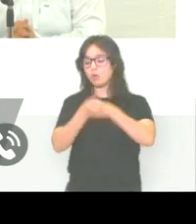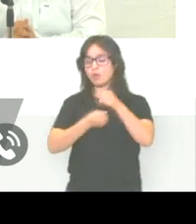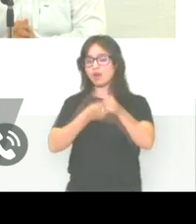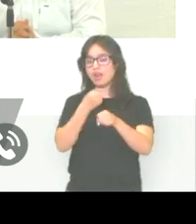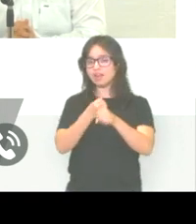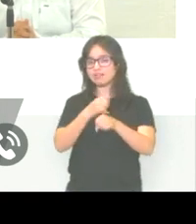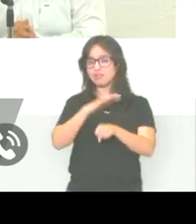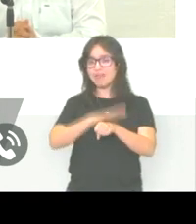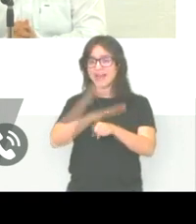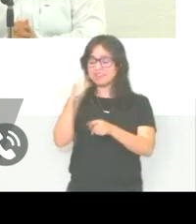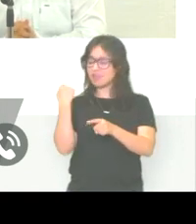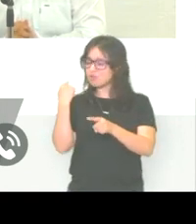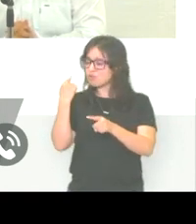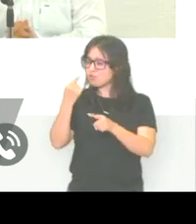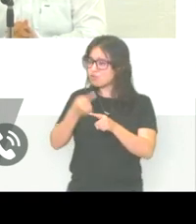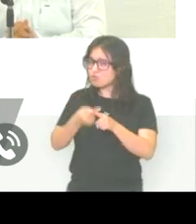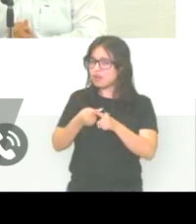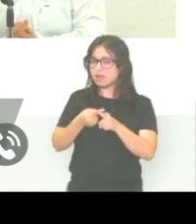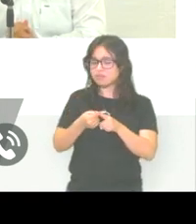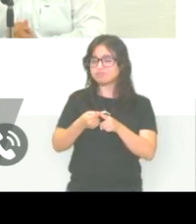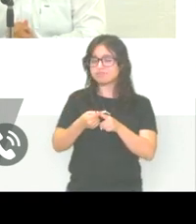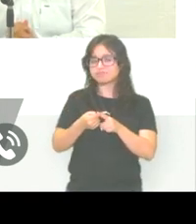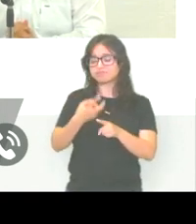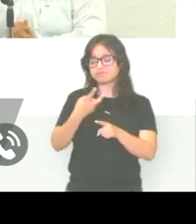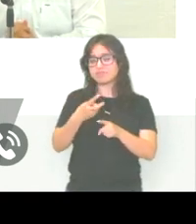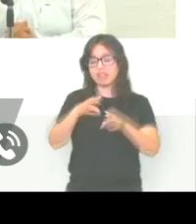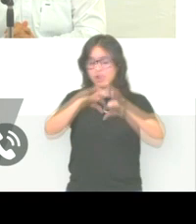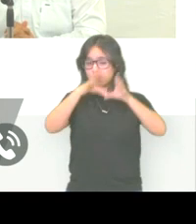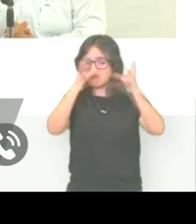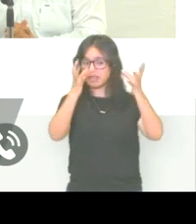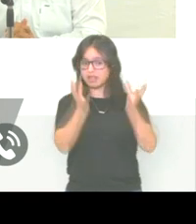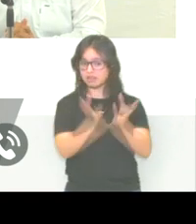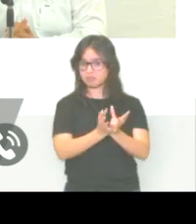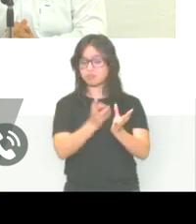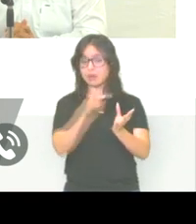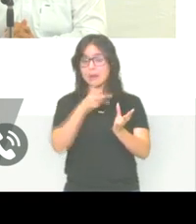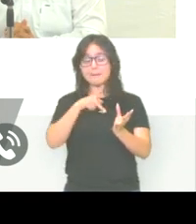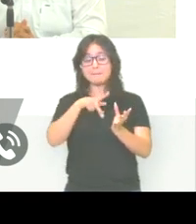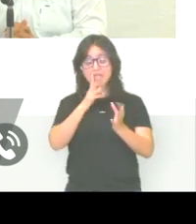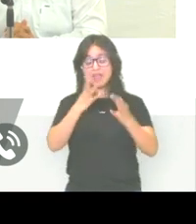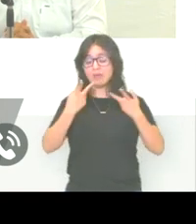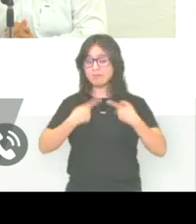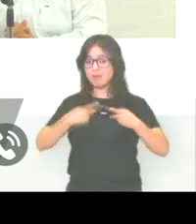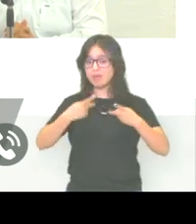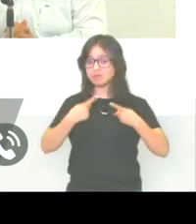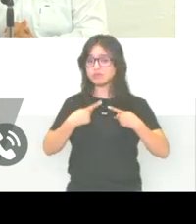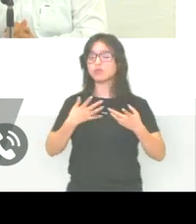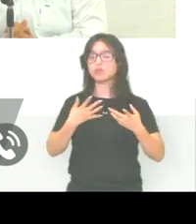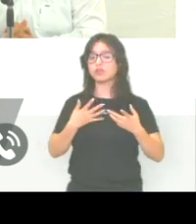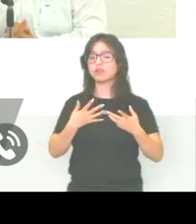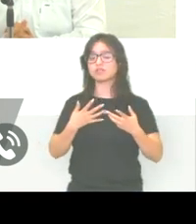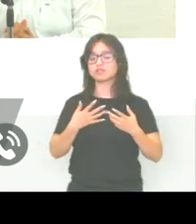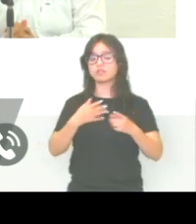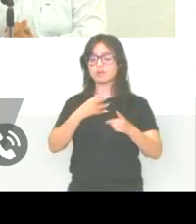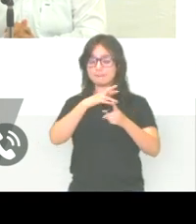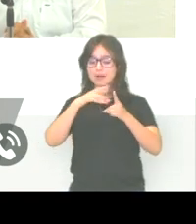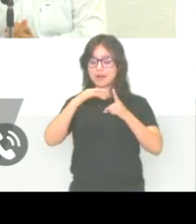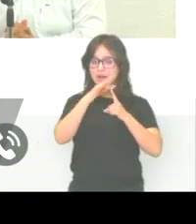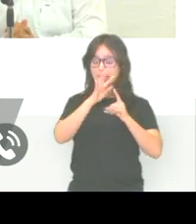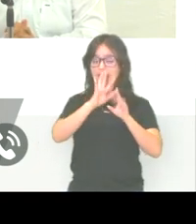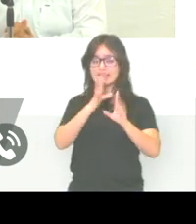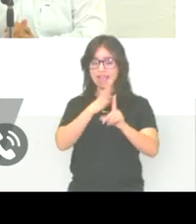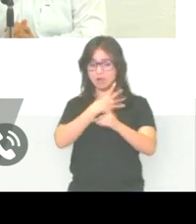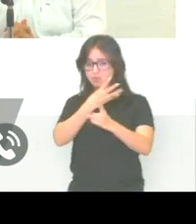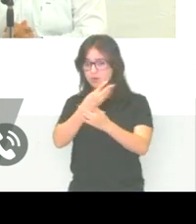quizá que se está presentando aquí en el planeta, sin embargo, bueno, la mayor parte de la población no ha estado expuesto a este virus, y desde